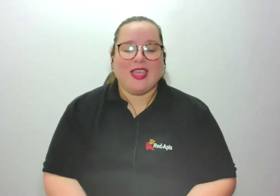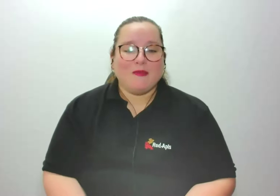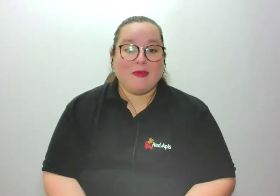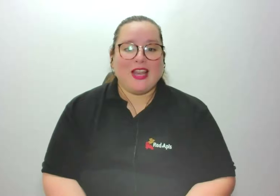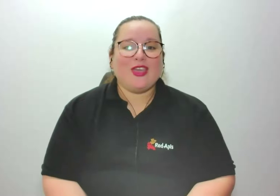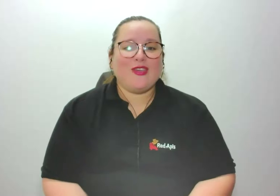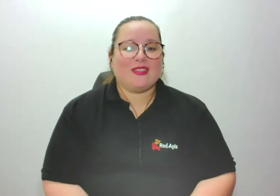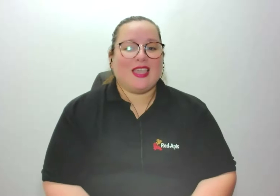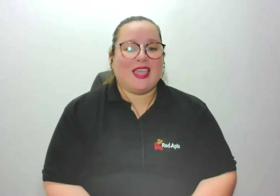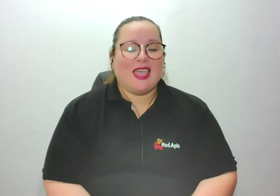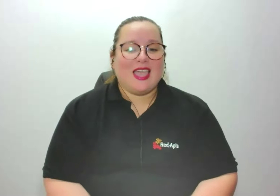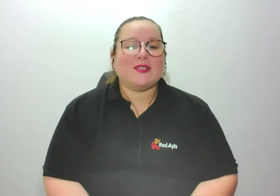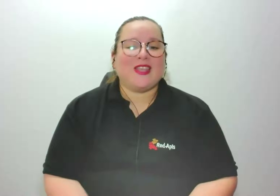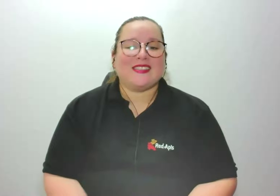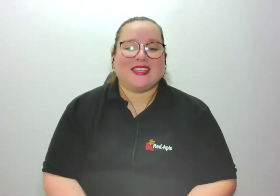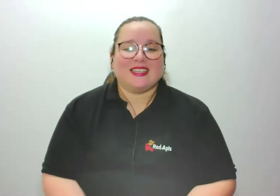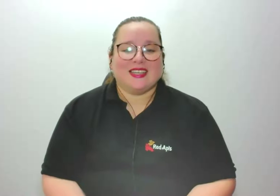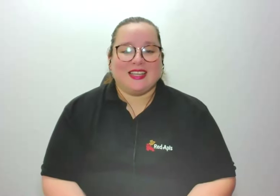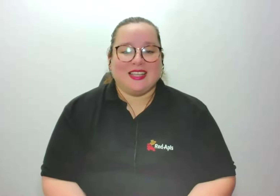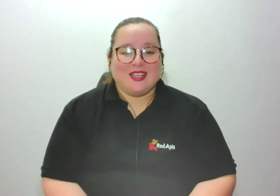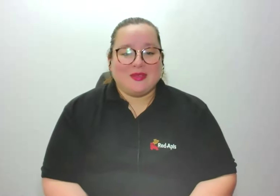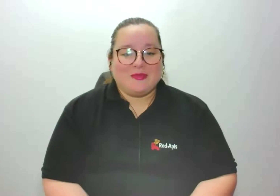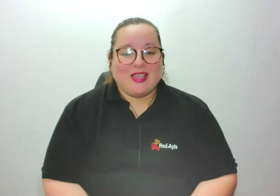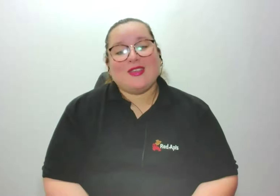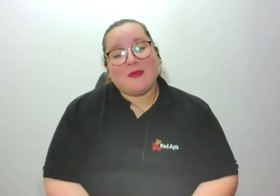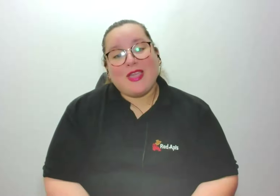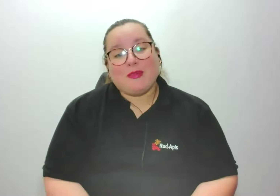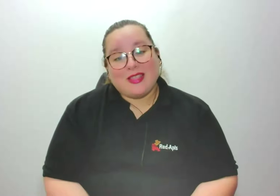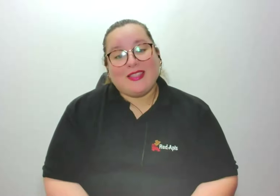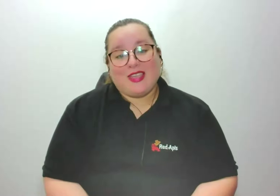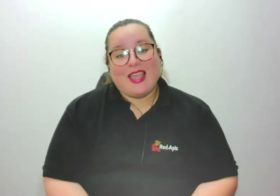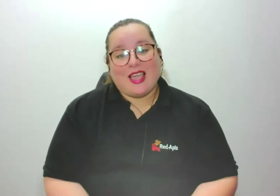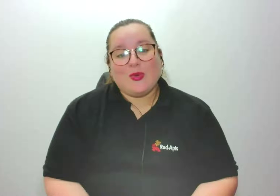opiniones, permitirles que ellos se expresen. Eso es lo más importante, lo que les ayuda.